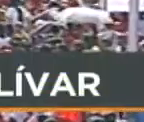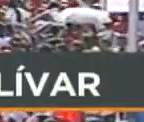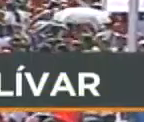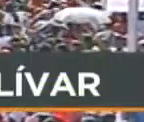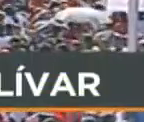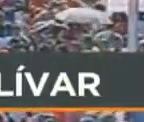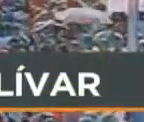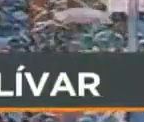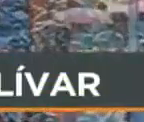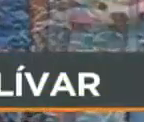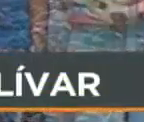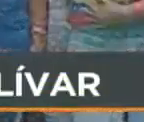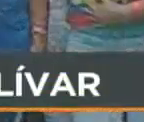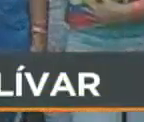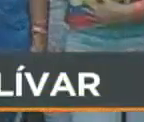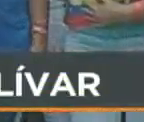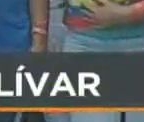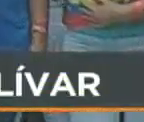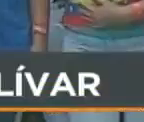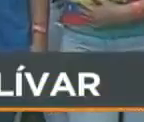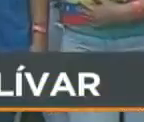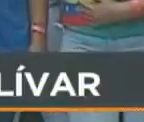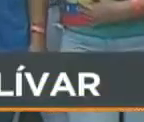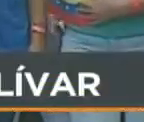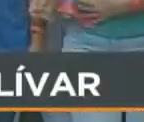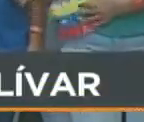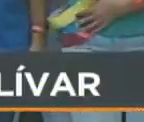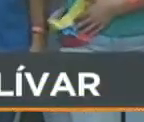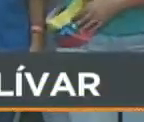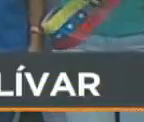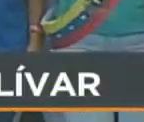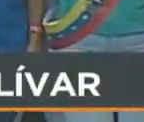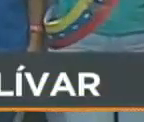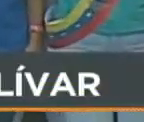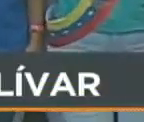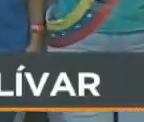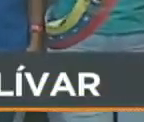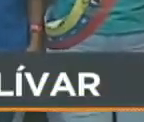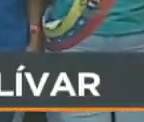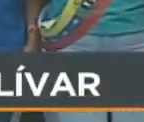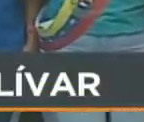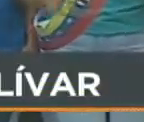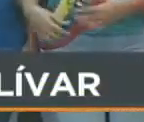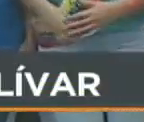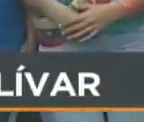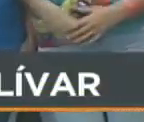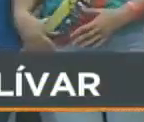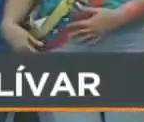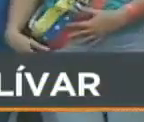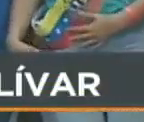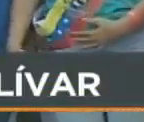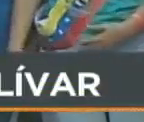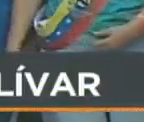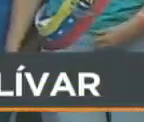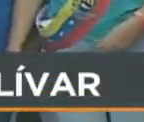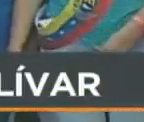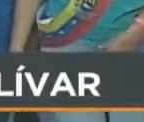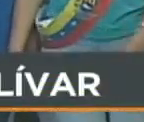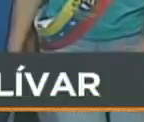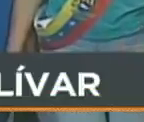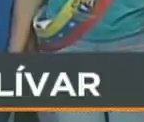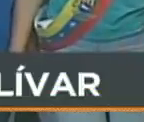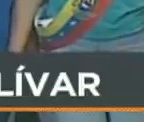en nuestra vida el proyector nuestra santísima virgen de coromoto derrame sus bendiciones